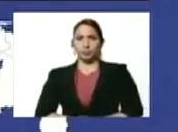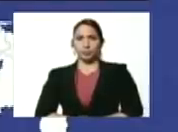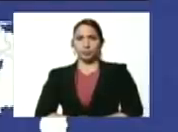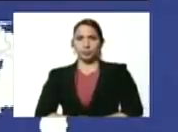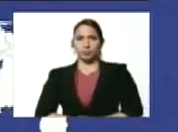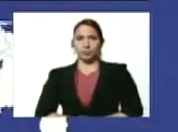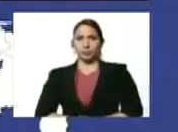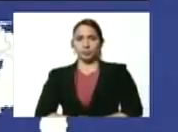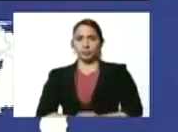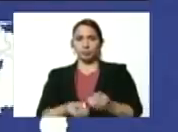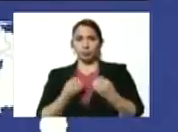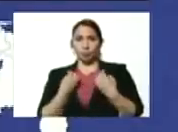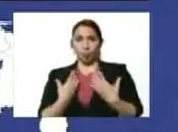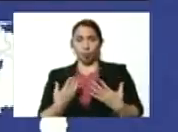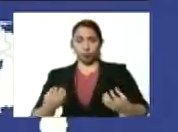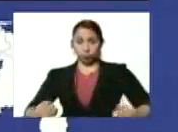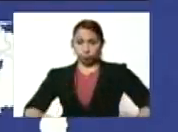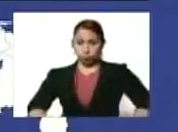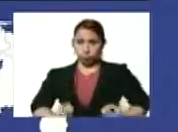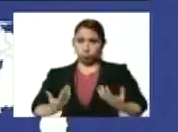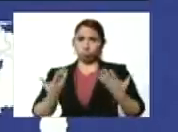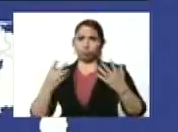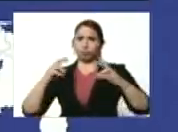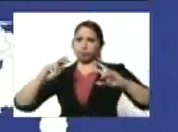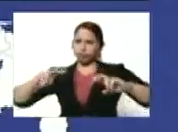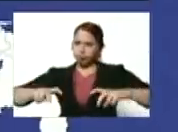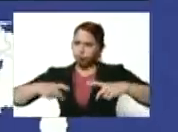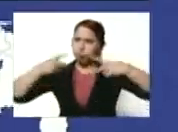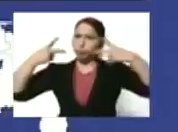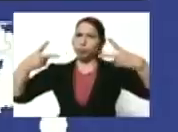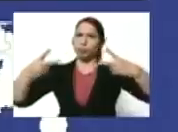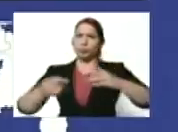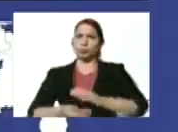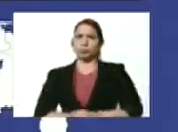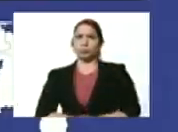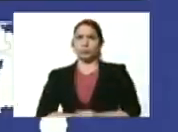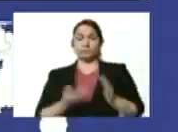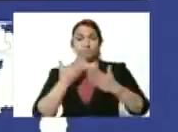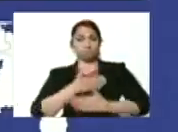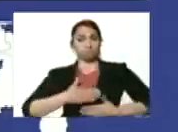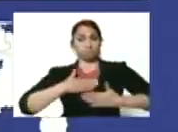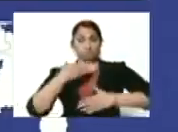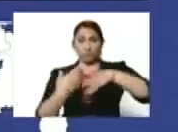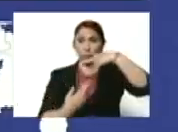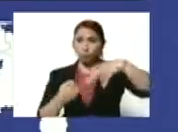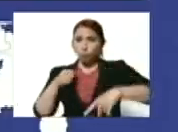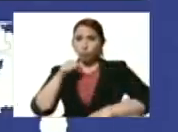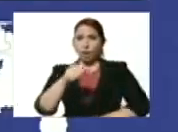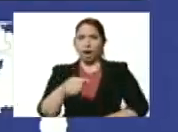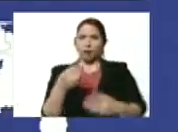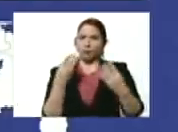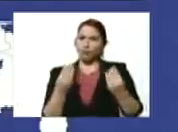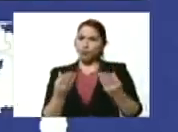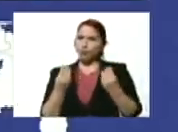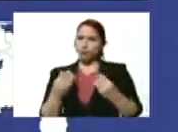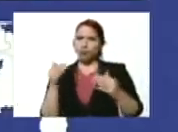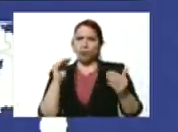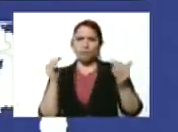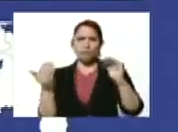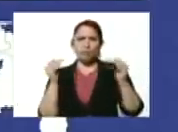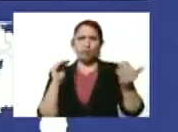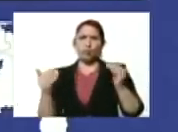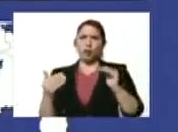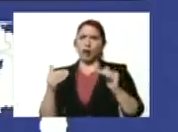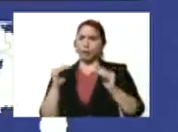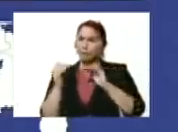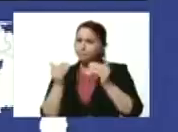bueno, es la expresión de una vanguardia de calidad revolucionaria, de mucha moral, de mucha ética, de